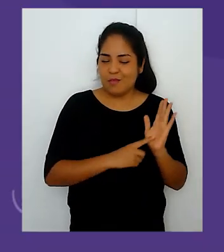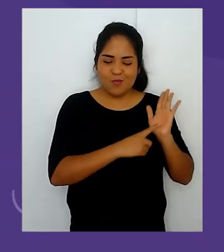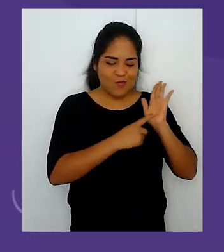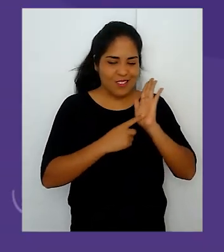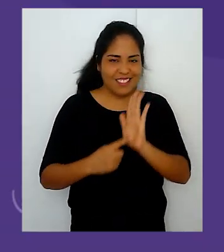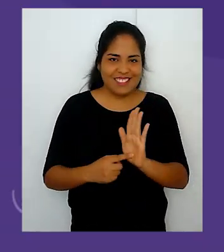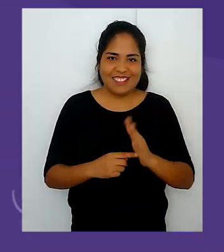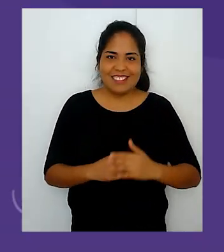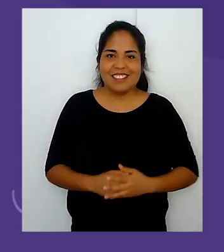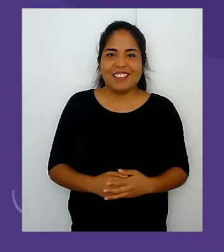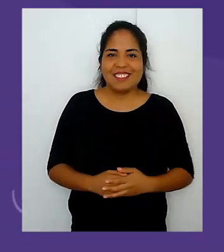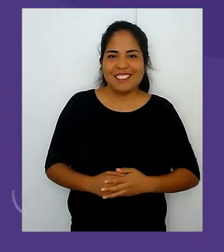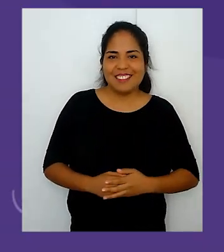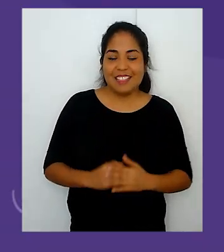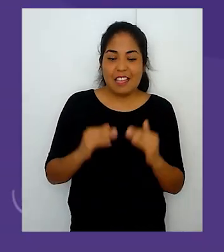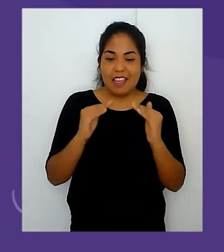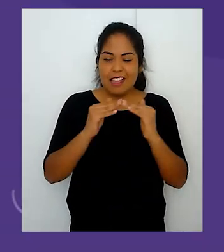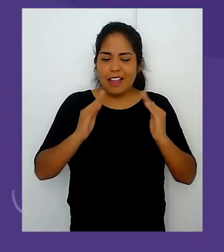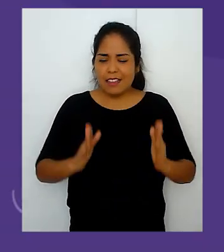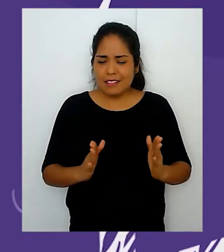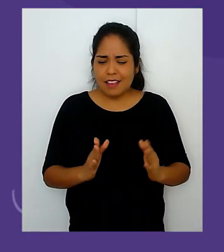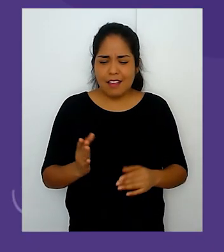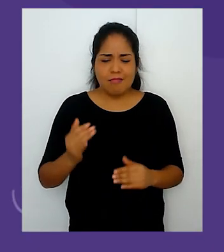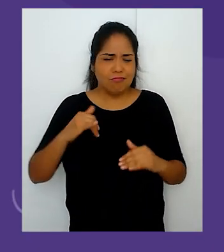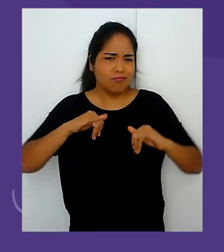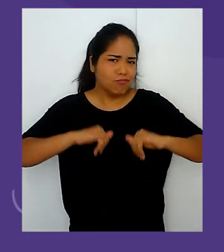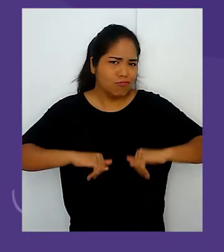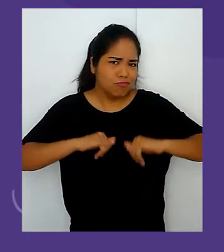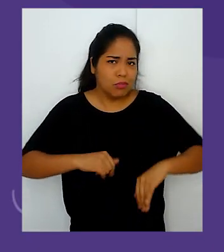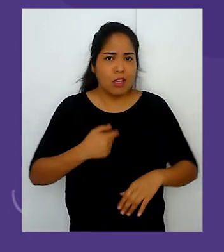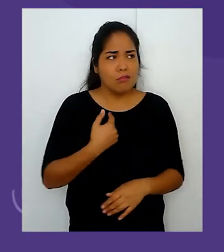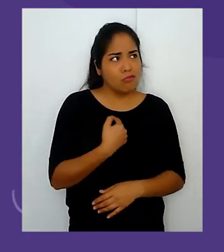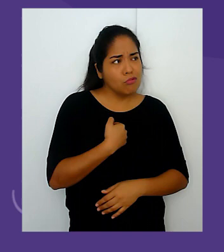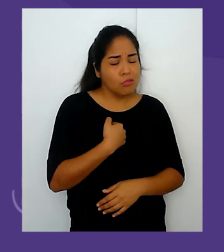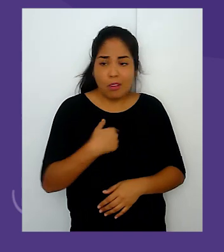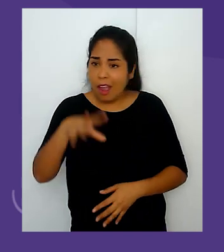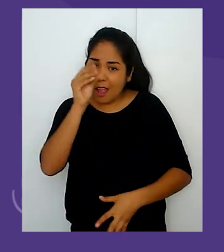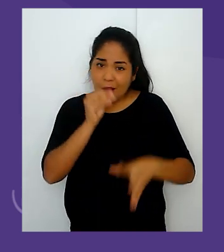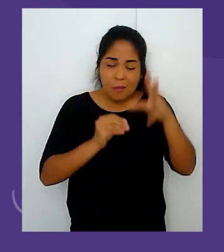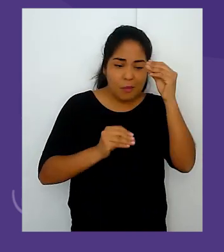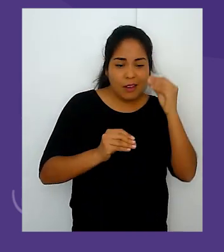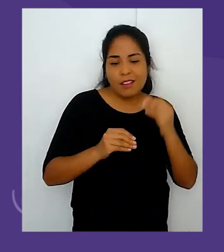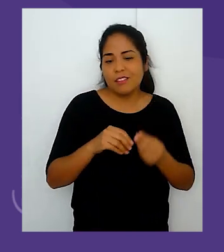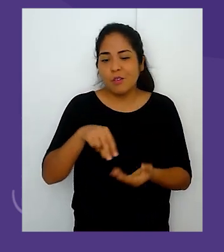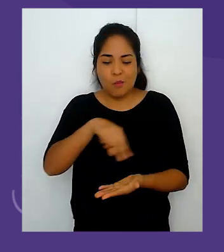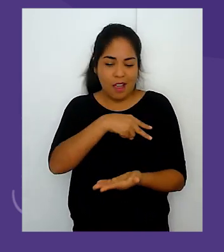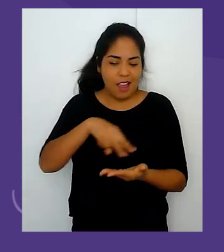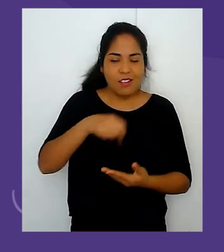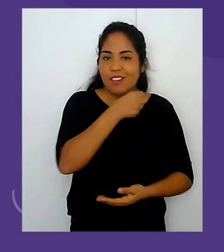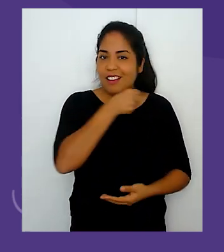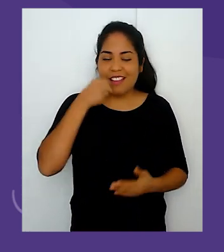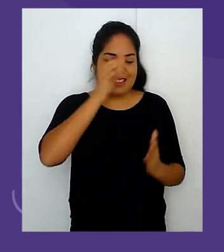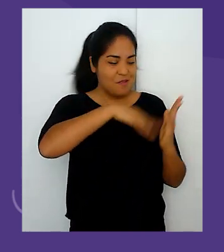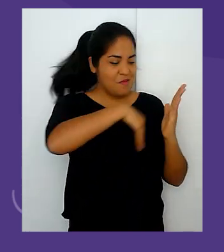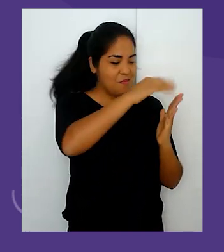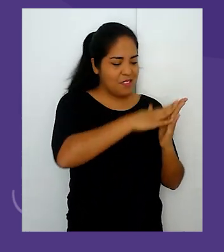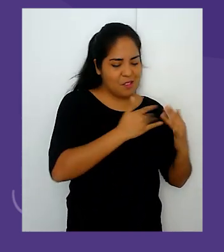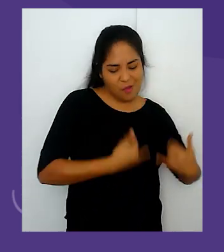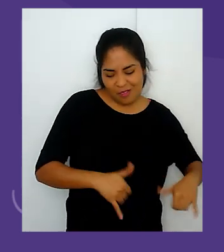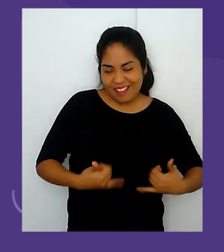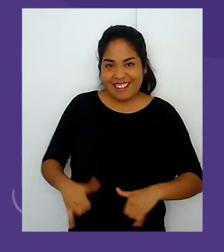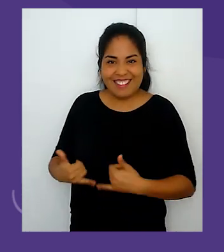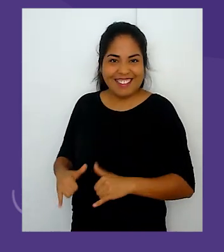Conadis presenta la campaña En casa yo aprendo, bailo, canto, pinto,